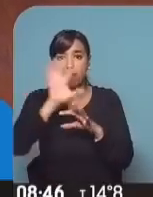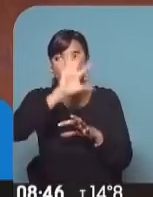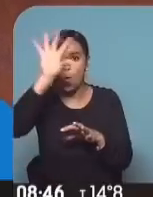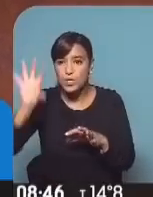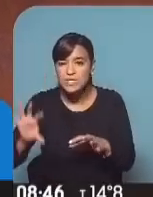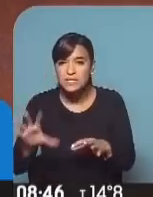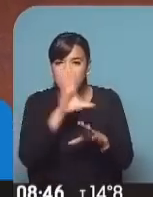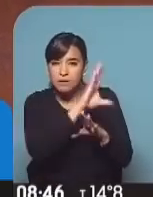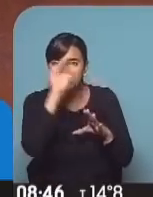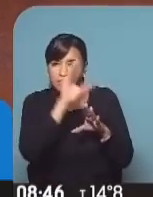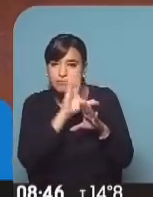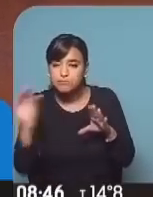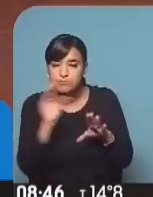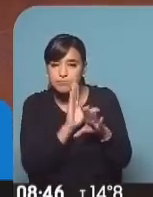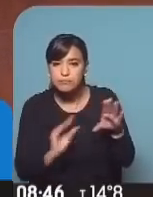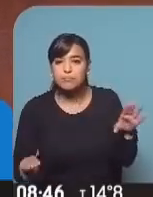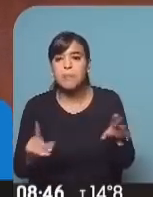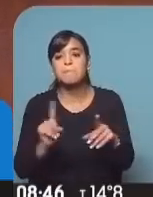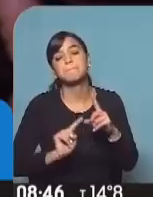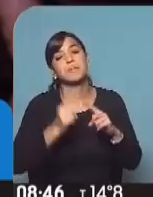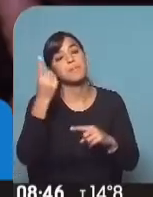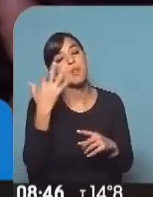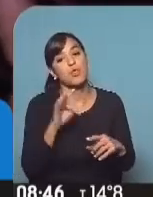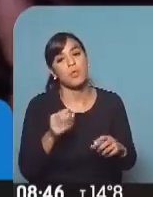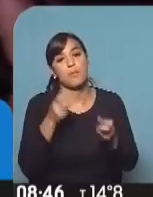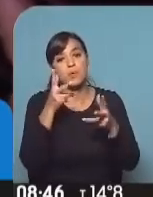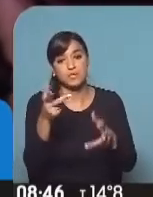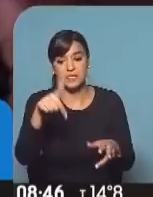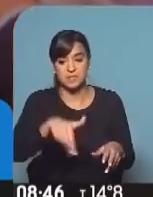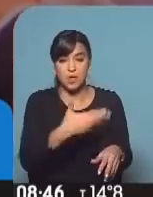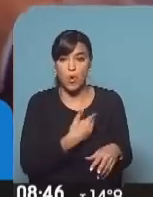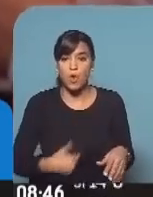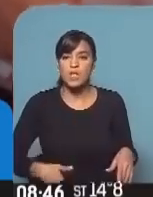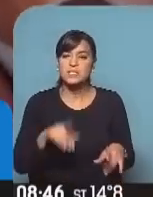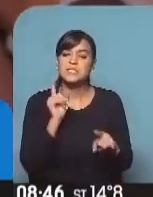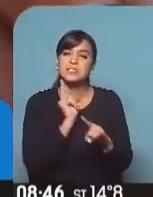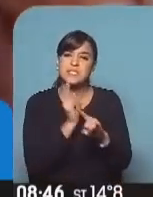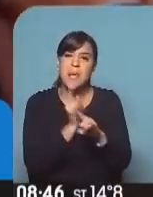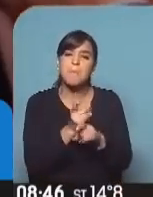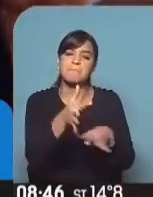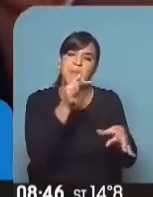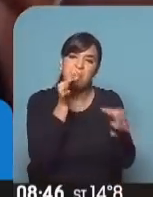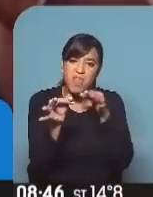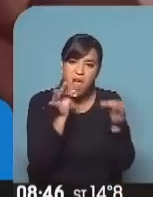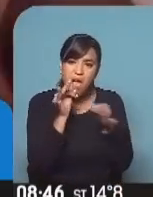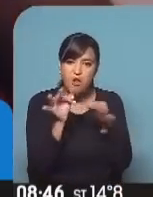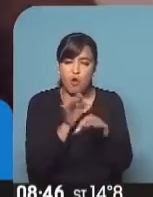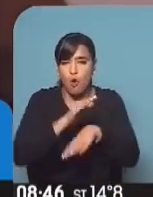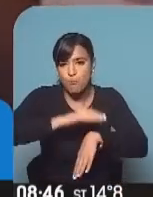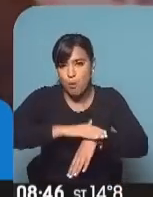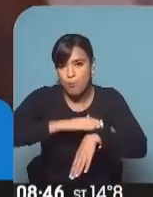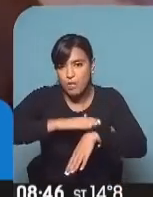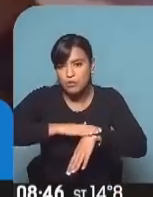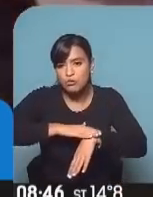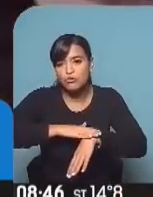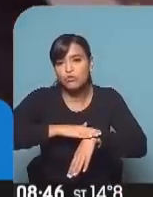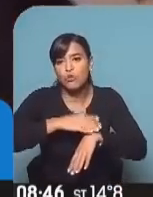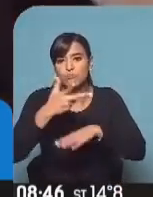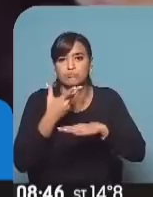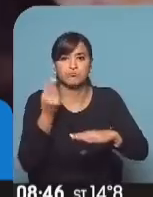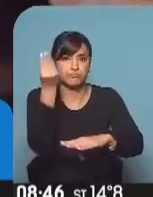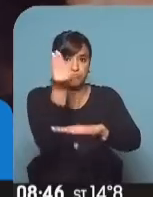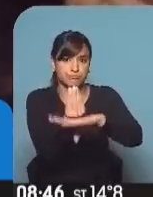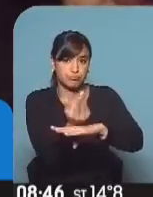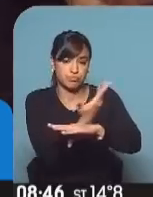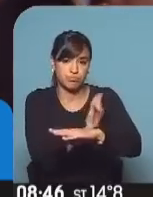bueno primero lo que hay que resaltar desde gobierno que siempre estuvo abierto al diálogo desde el momento que asumió como